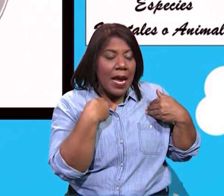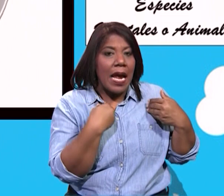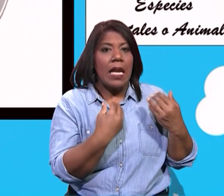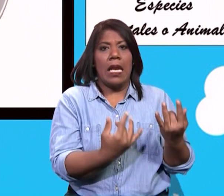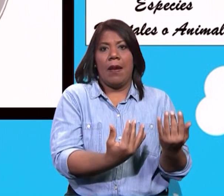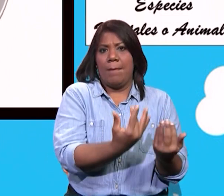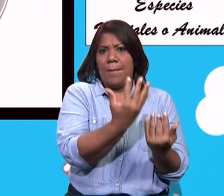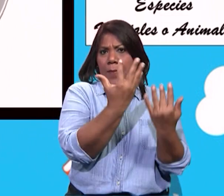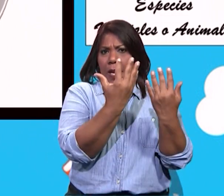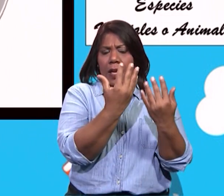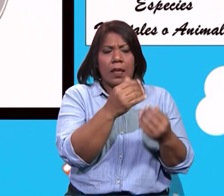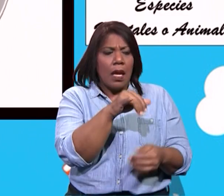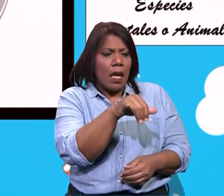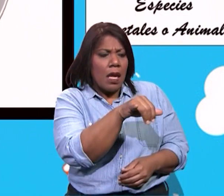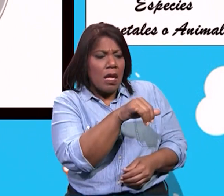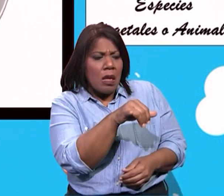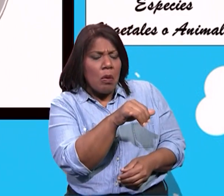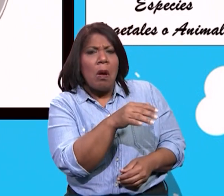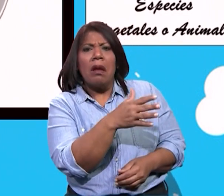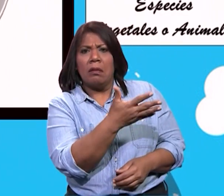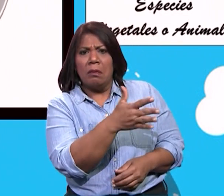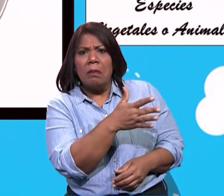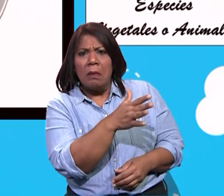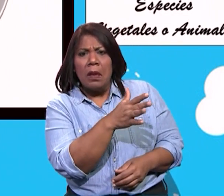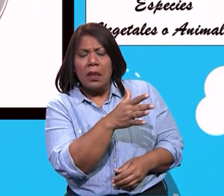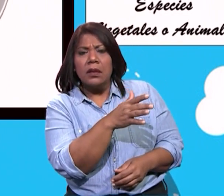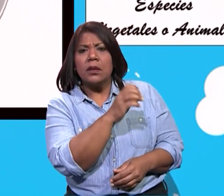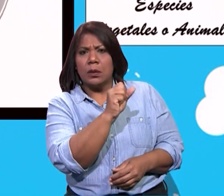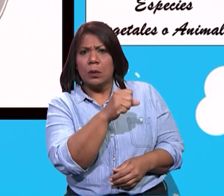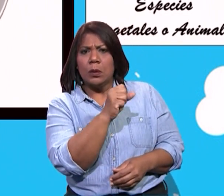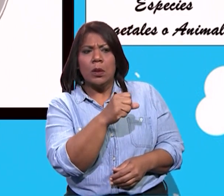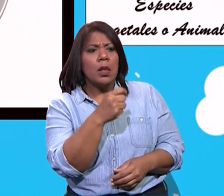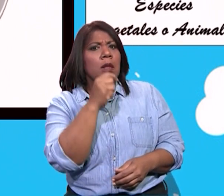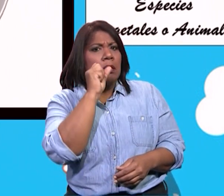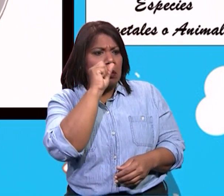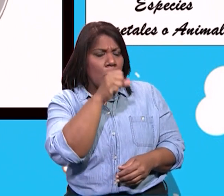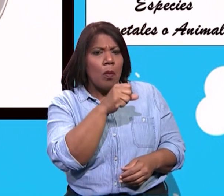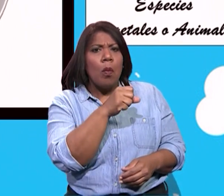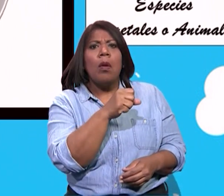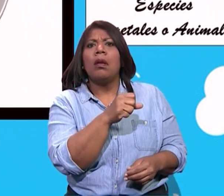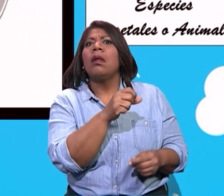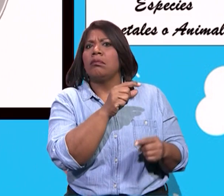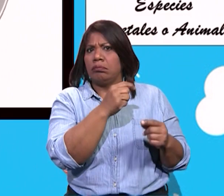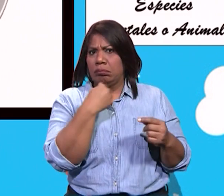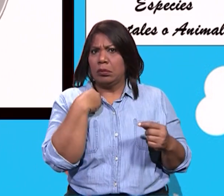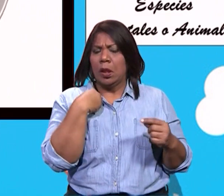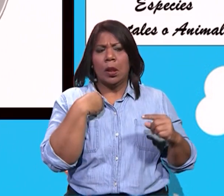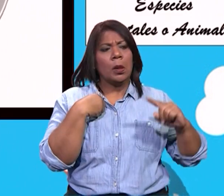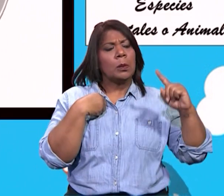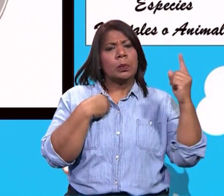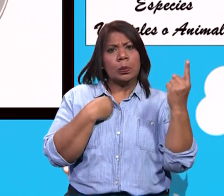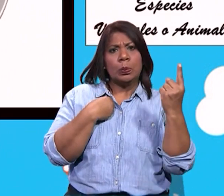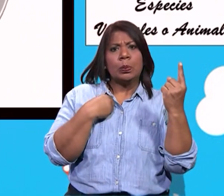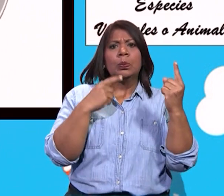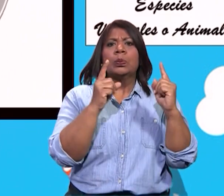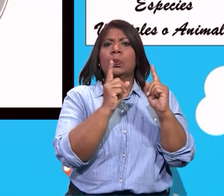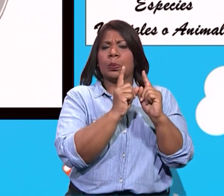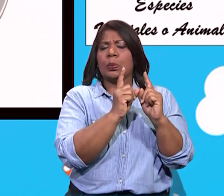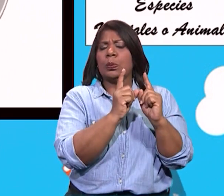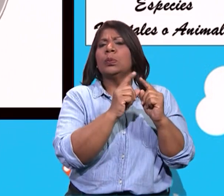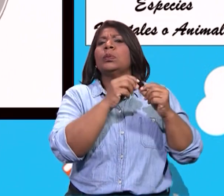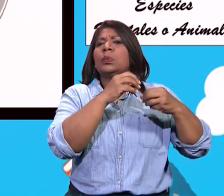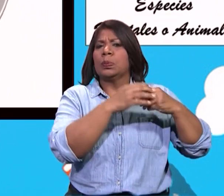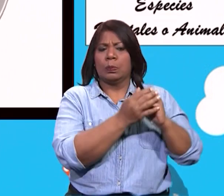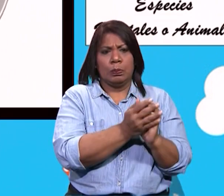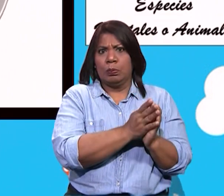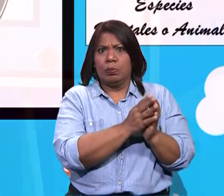biológicas similares, es decir, que se parecen y se pueden reproducir. Tenemos especies vegetales y